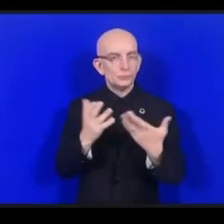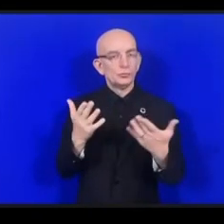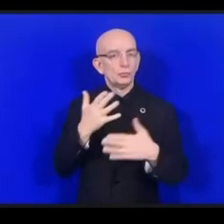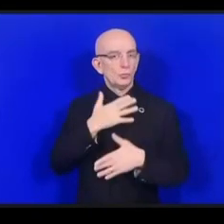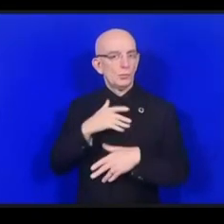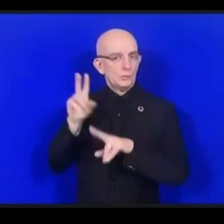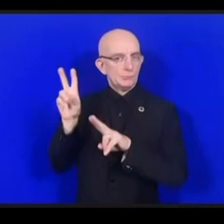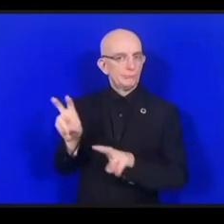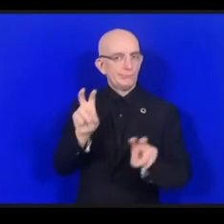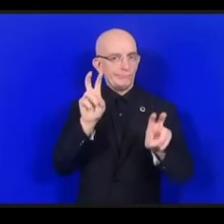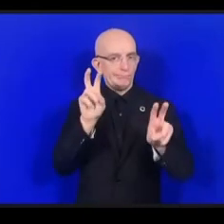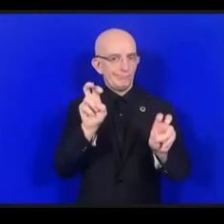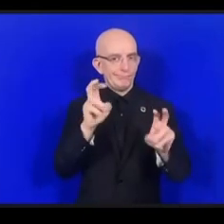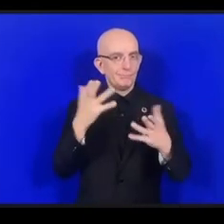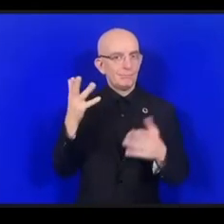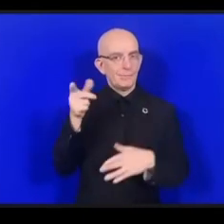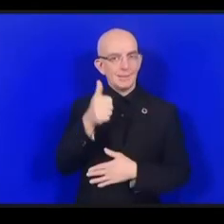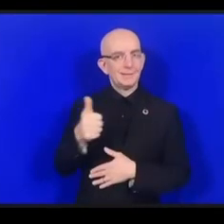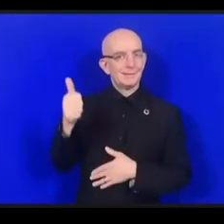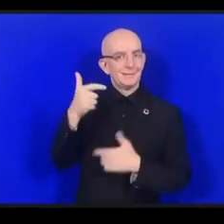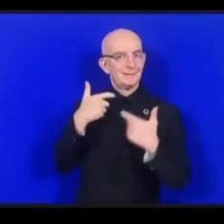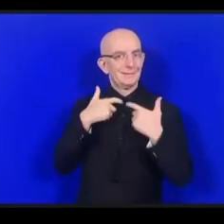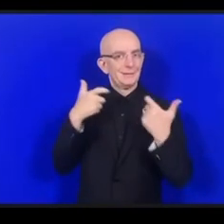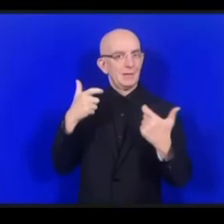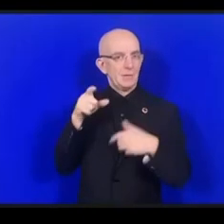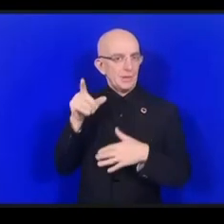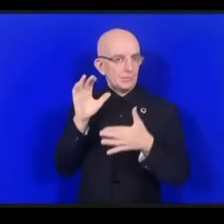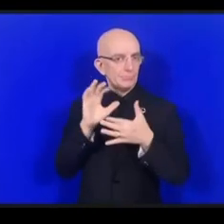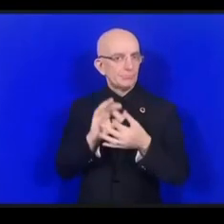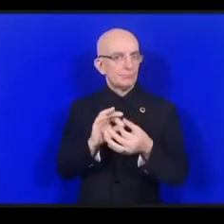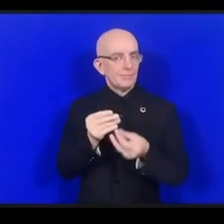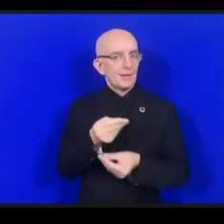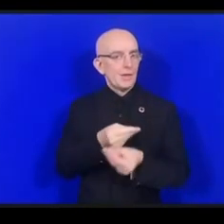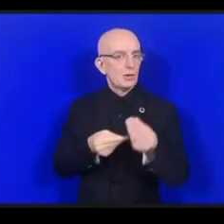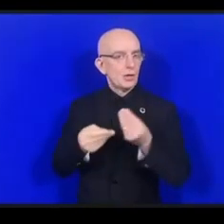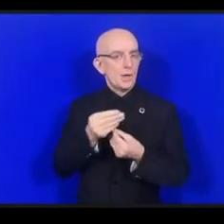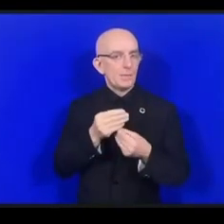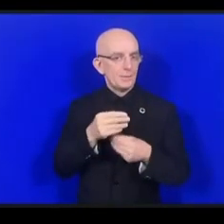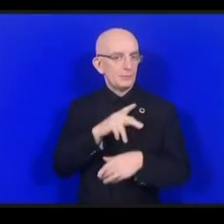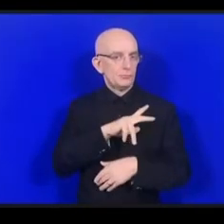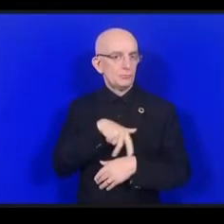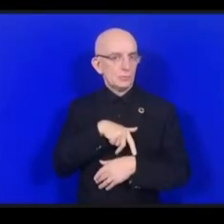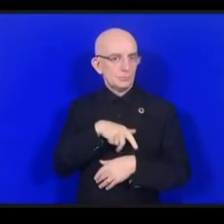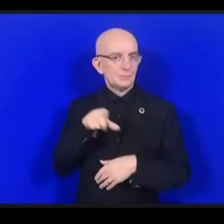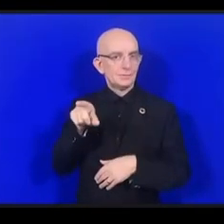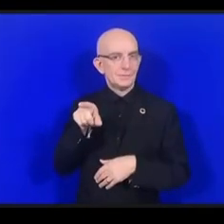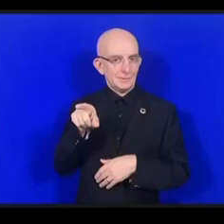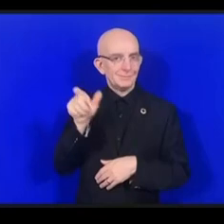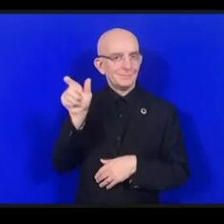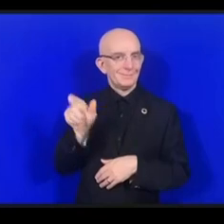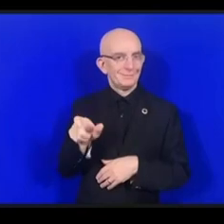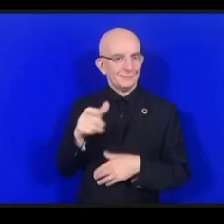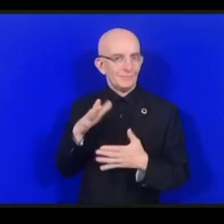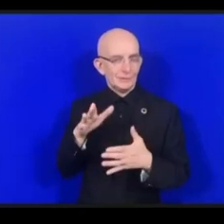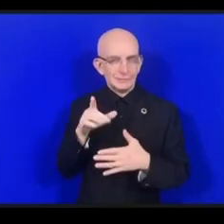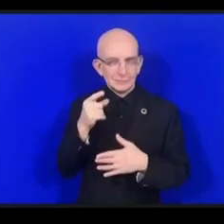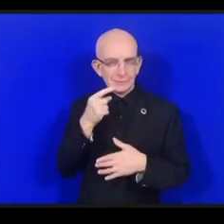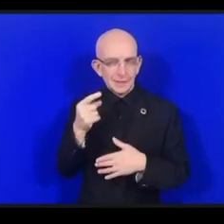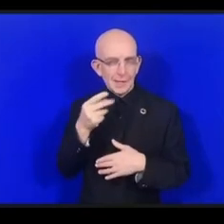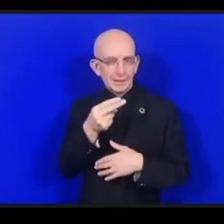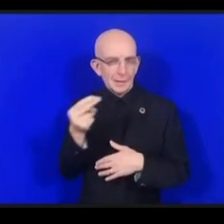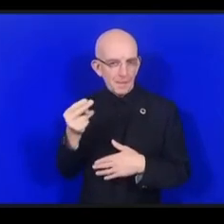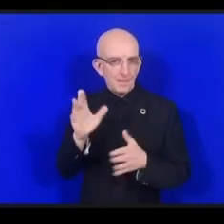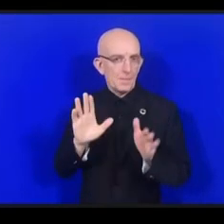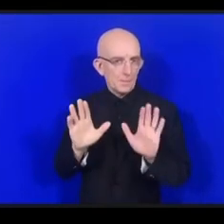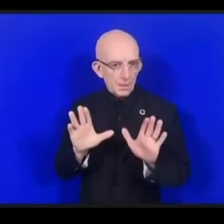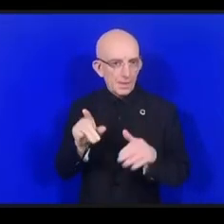pronunciado bien ha marcado al establecer la agenda del igf para 2023 el primer día nos alentó